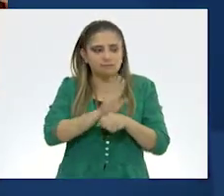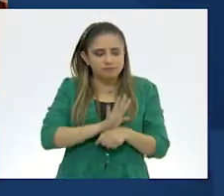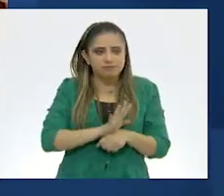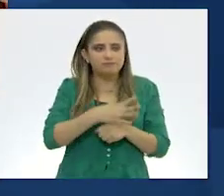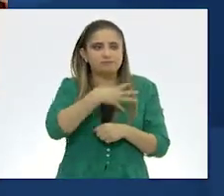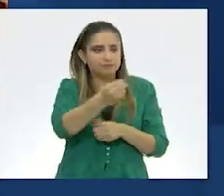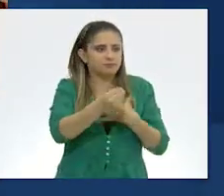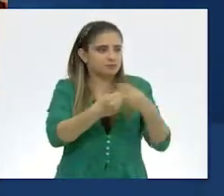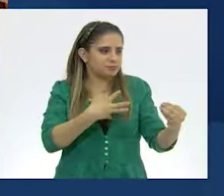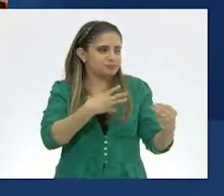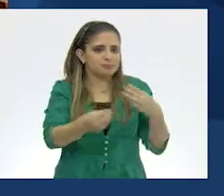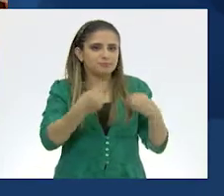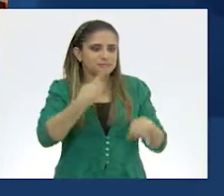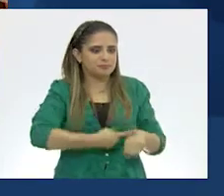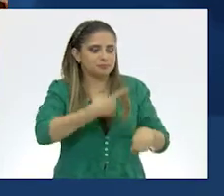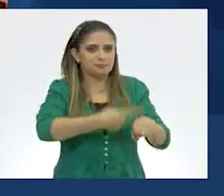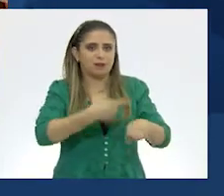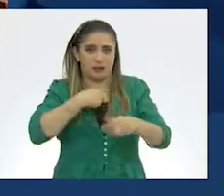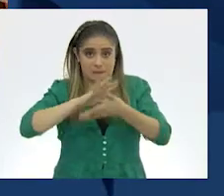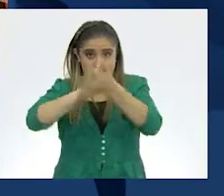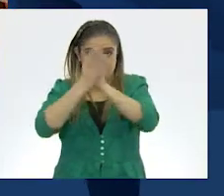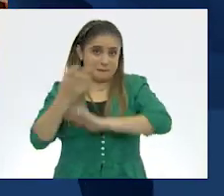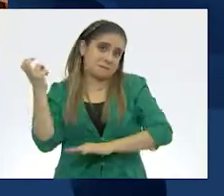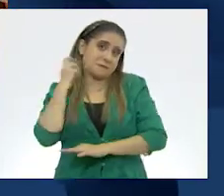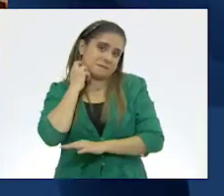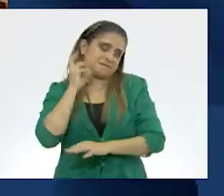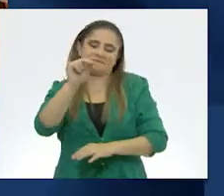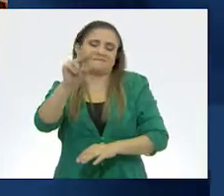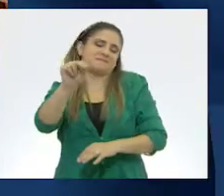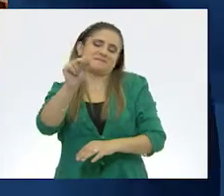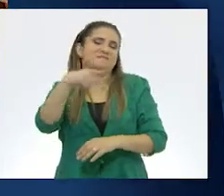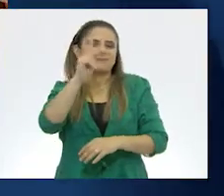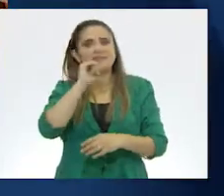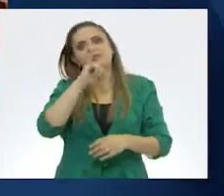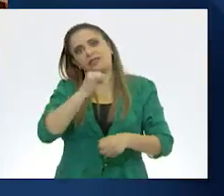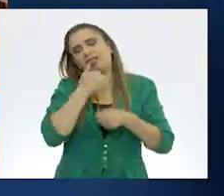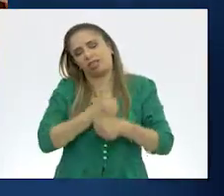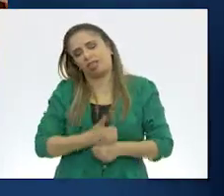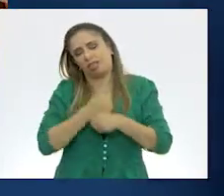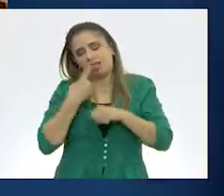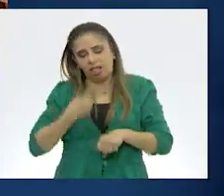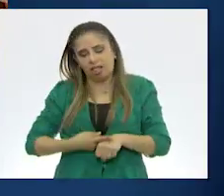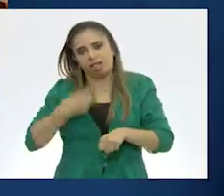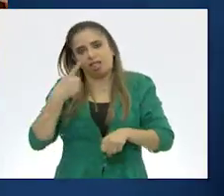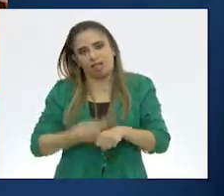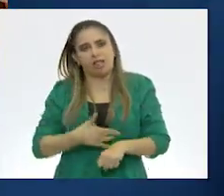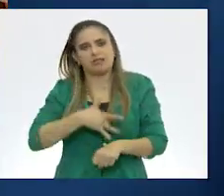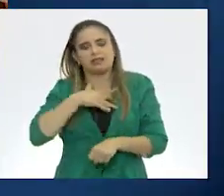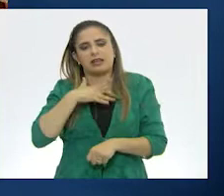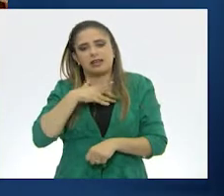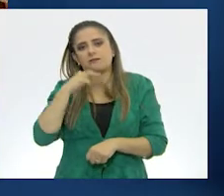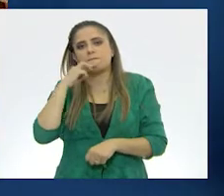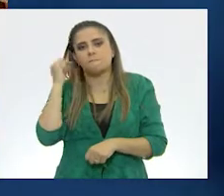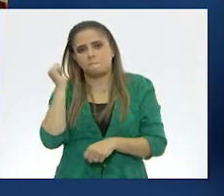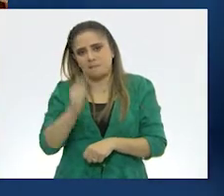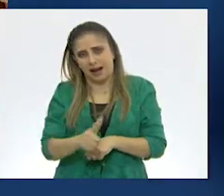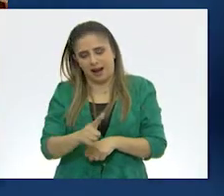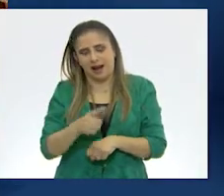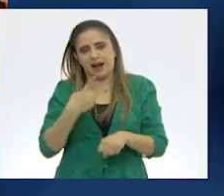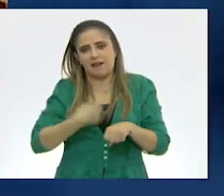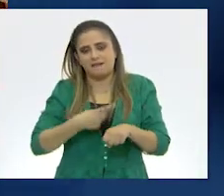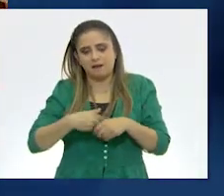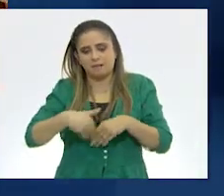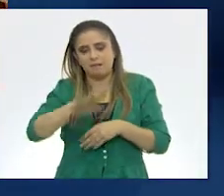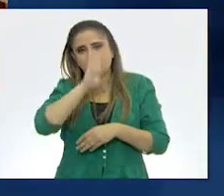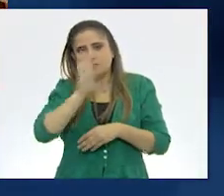el coronavirus, que no nos convertimos en vampiros, pero sí padecemos allí la cercanía del peligro,